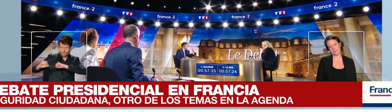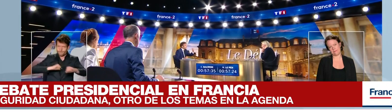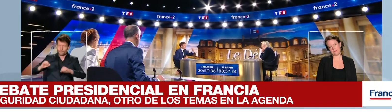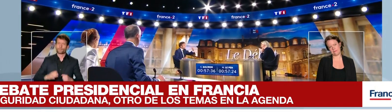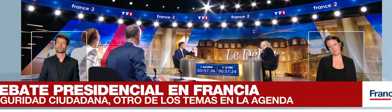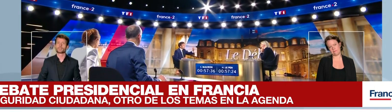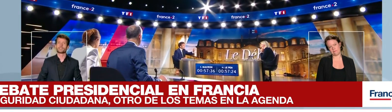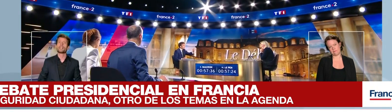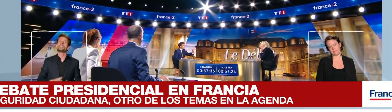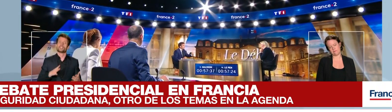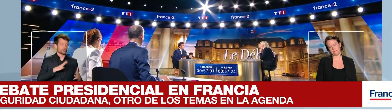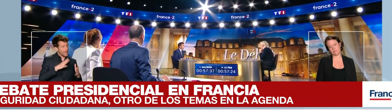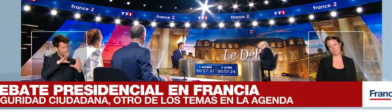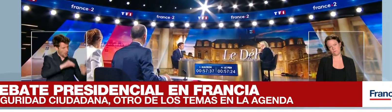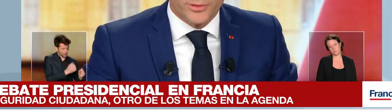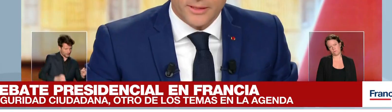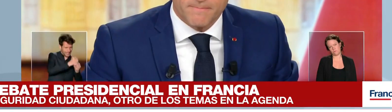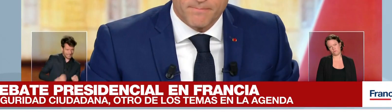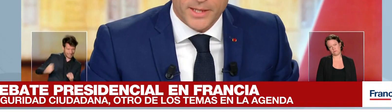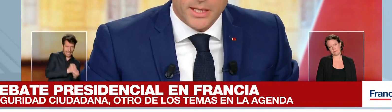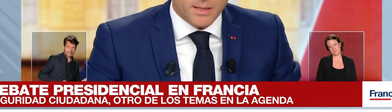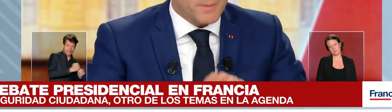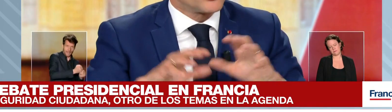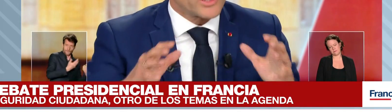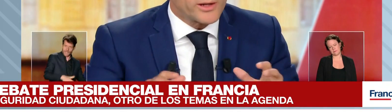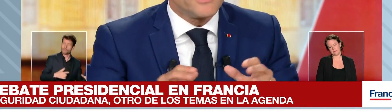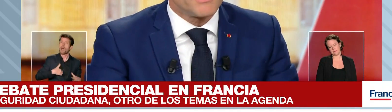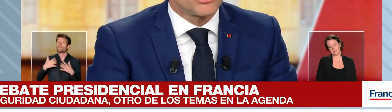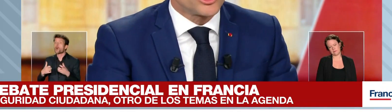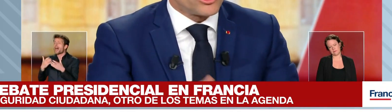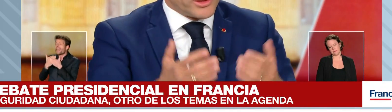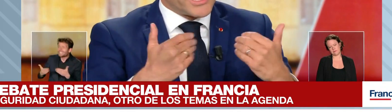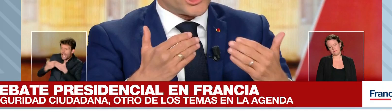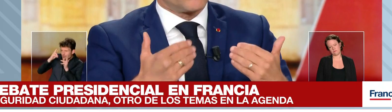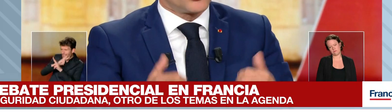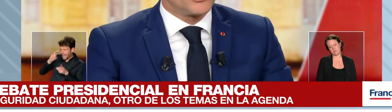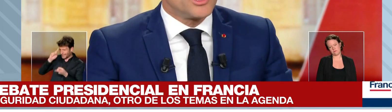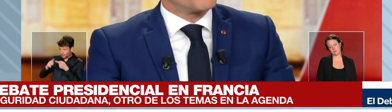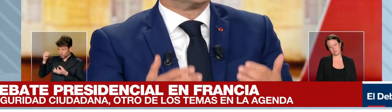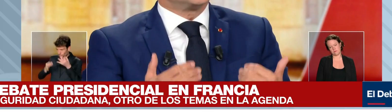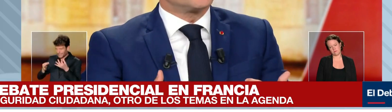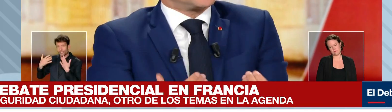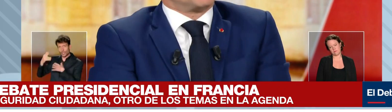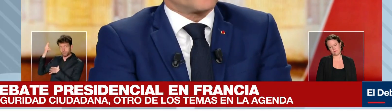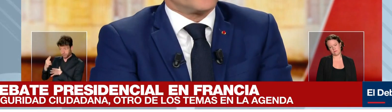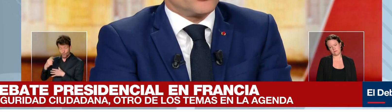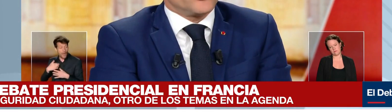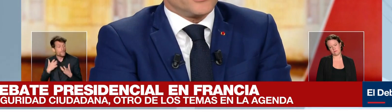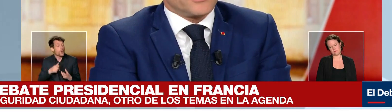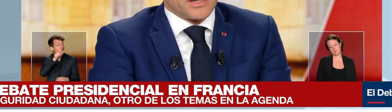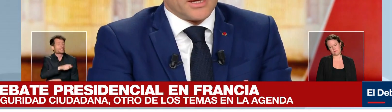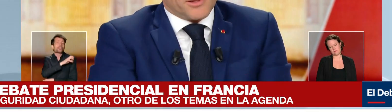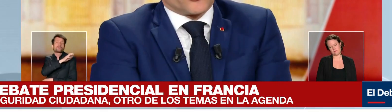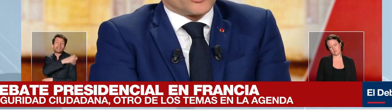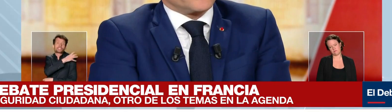que ya hicimos con esta creación de puestos, es en este Estado General de la Justicia permitir reorganizar muchas cosas, darles tiempo a los